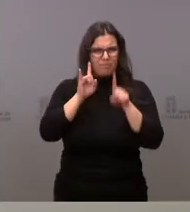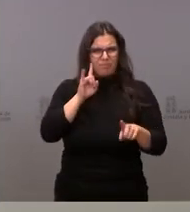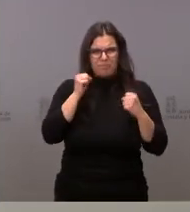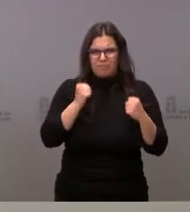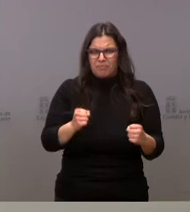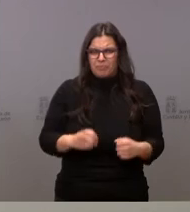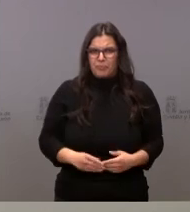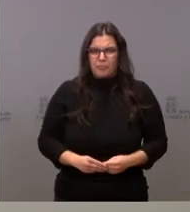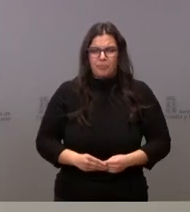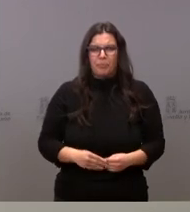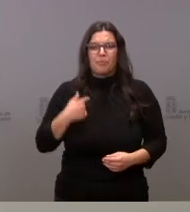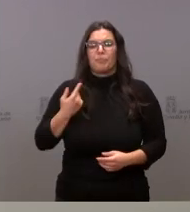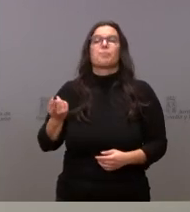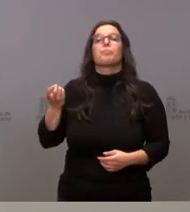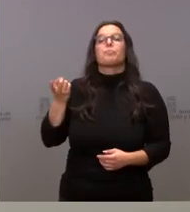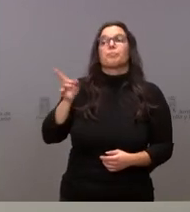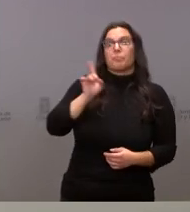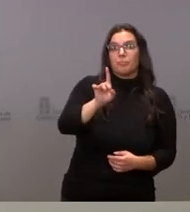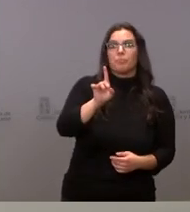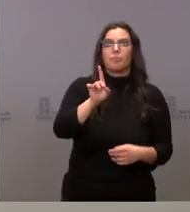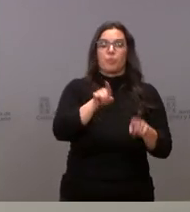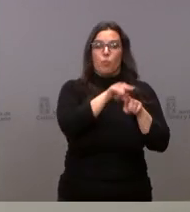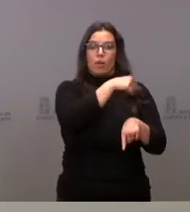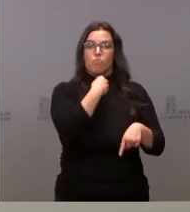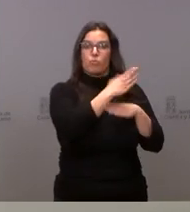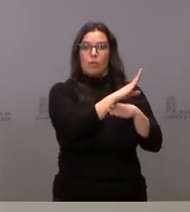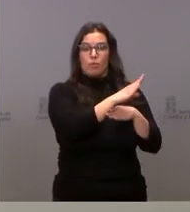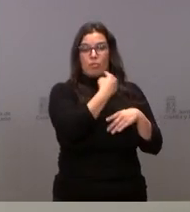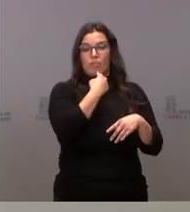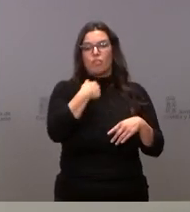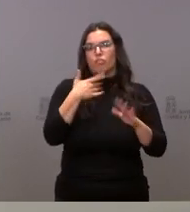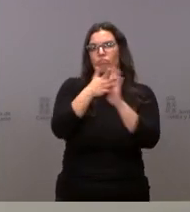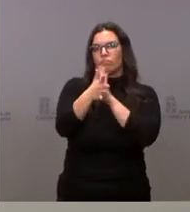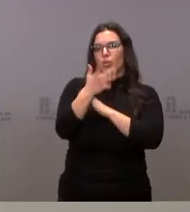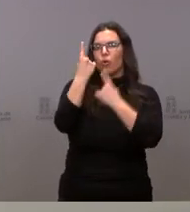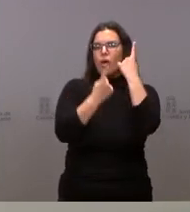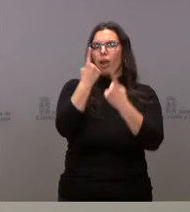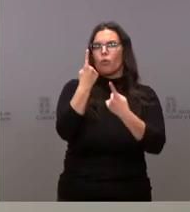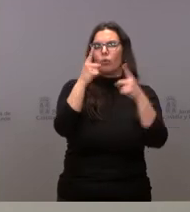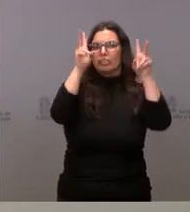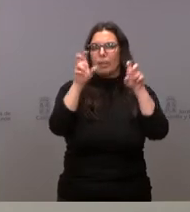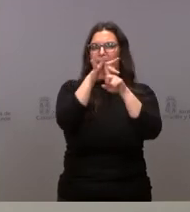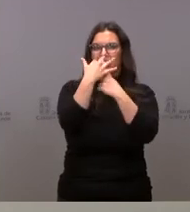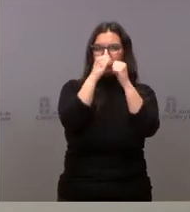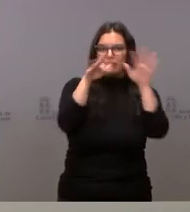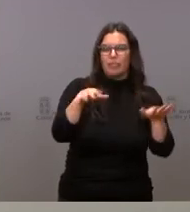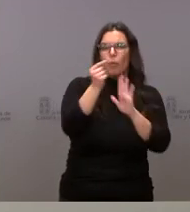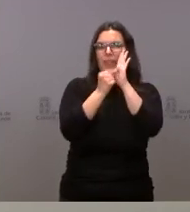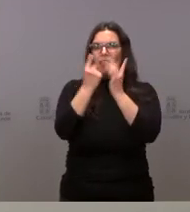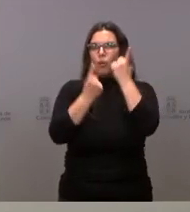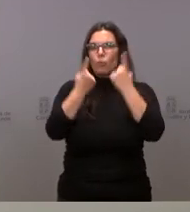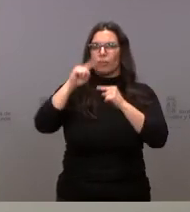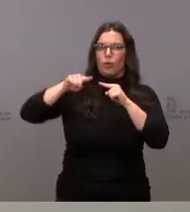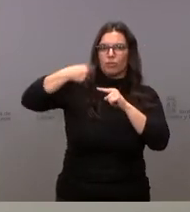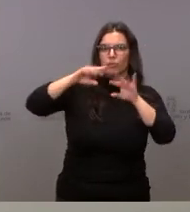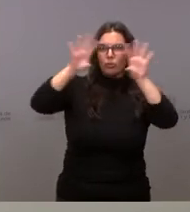comparezco para comentarles como bien ha dicho el portavoz algunos aspectos de la pandemia algunas otras medidas y algunas y un poco las consecuencias y las